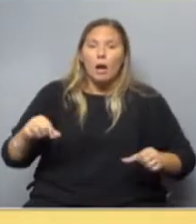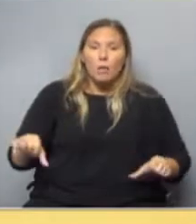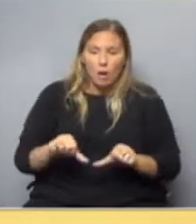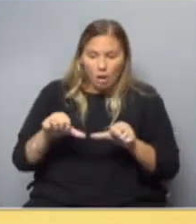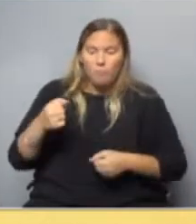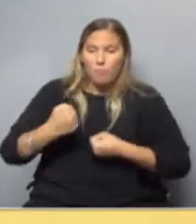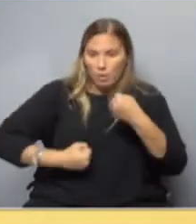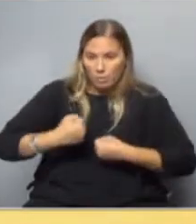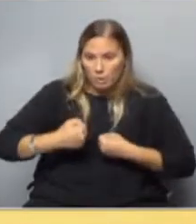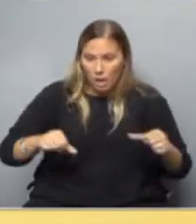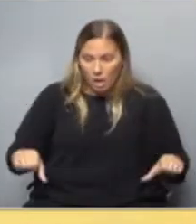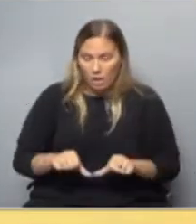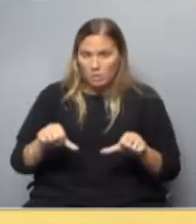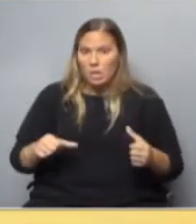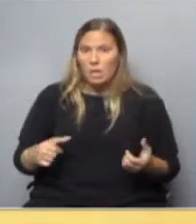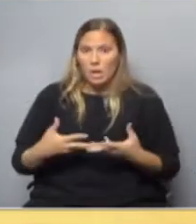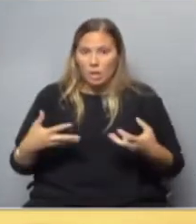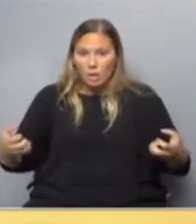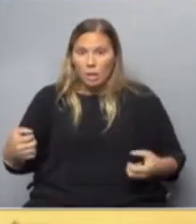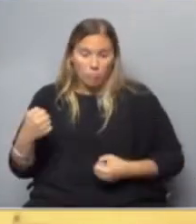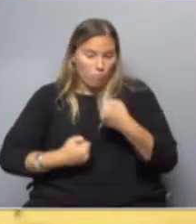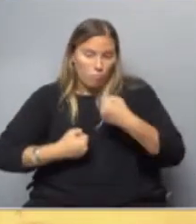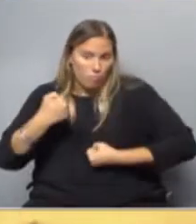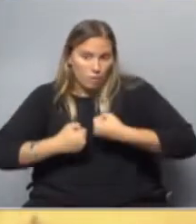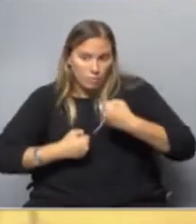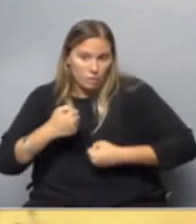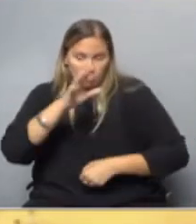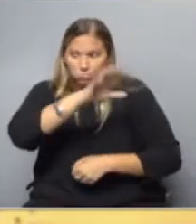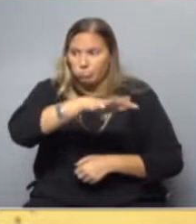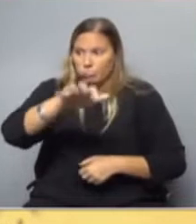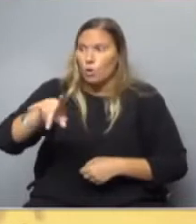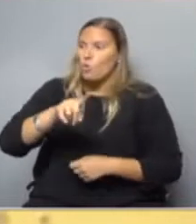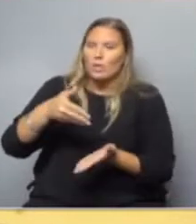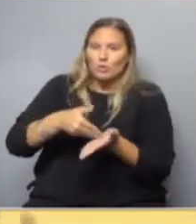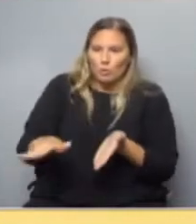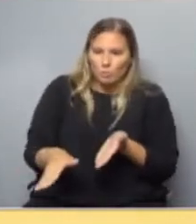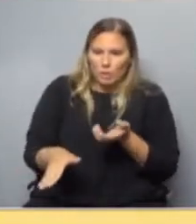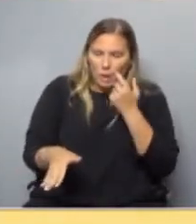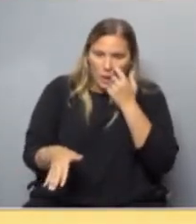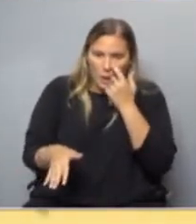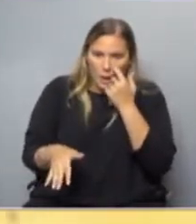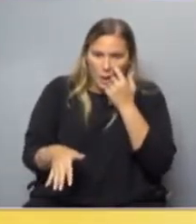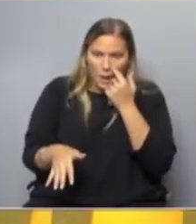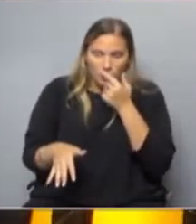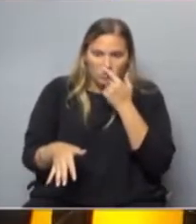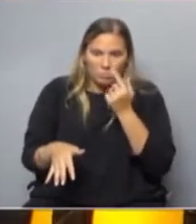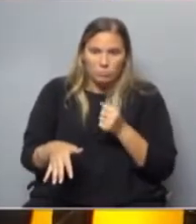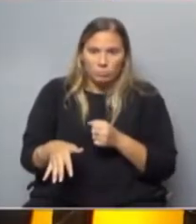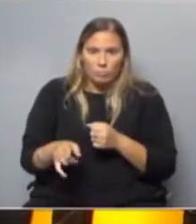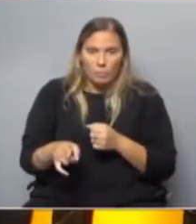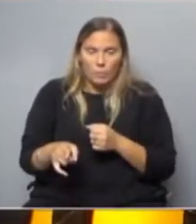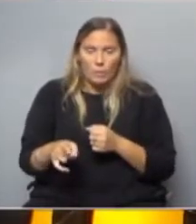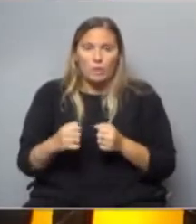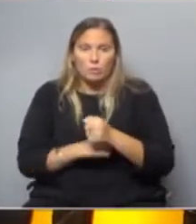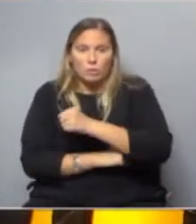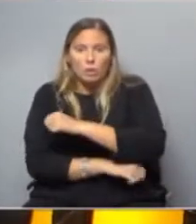estructura fue hecha en fábricas, lo que quiere decir que no hay desperdicio. Aparte de la sostenibilidad está en